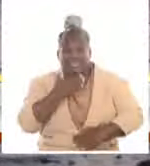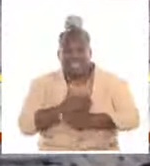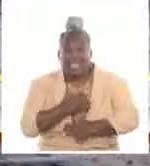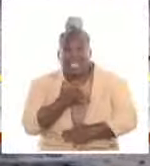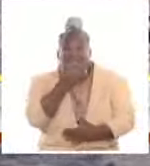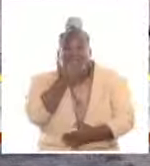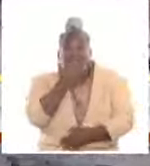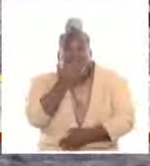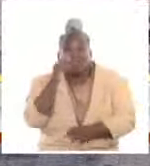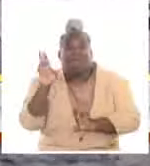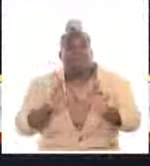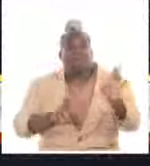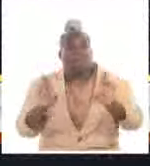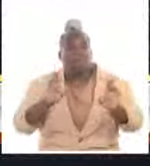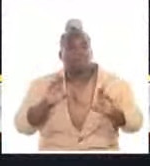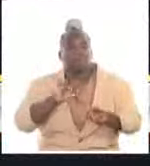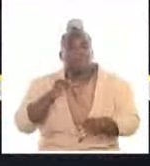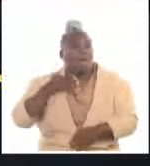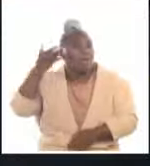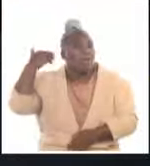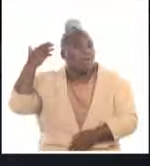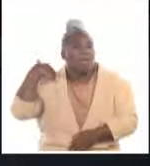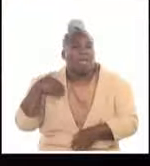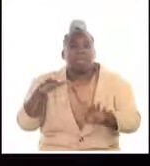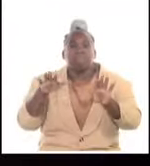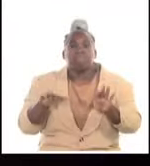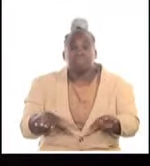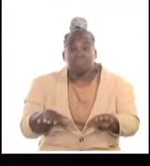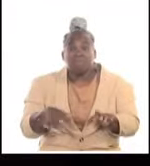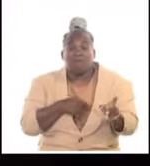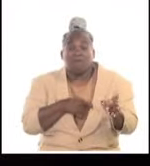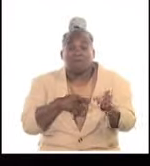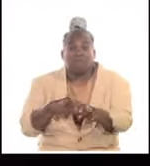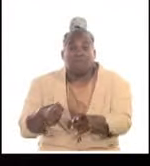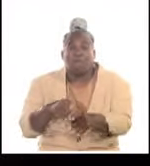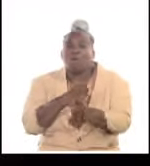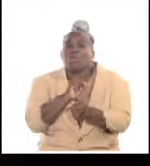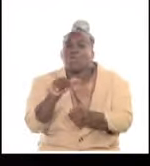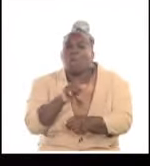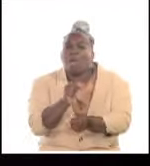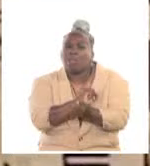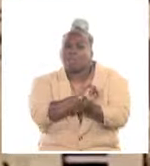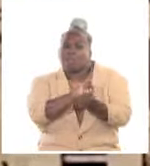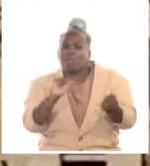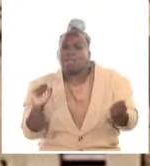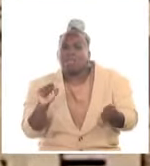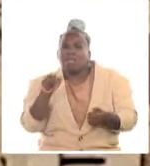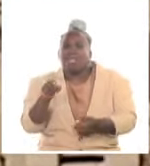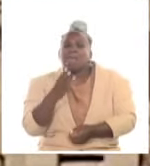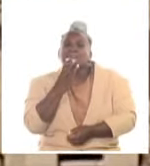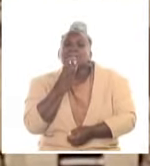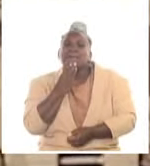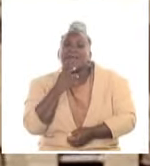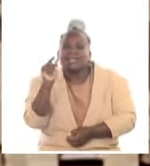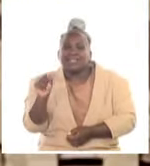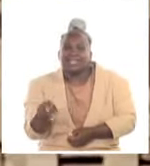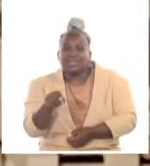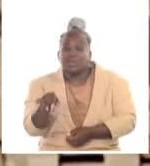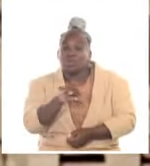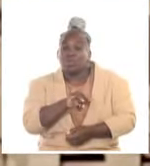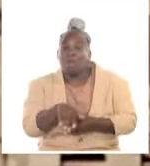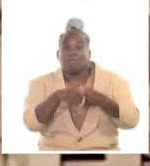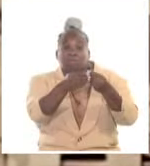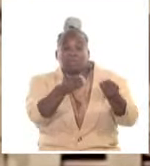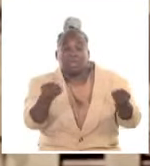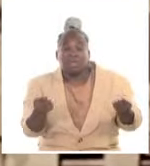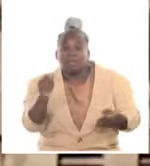pacto. Como en ocasión anterior, el cese al fuego implicaría la liberación de prisioneros palestinos y la entrega de ciudadanos israelíes retenidos